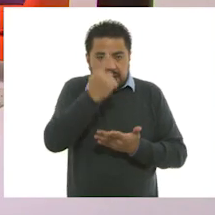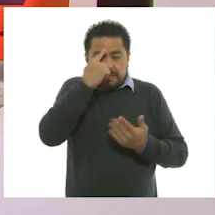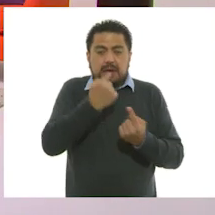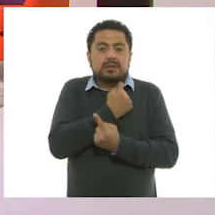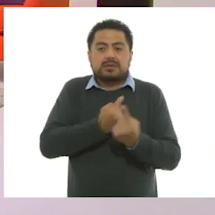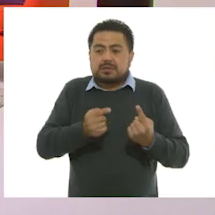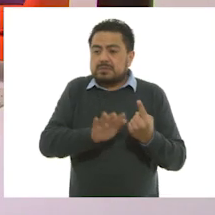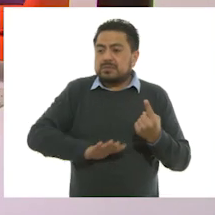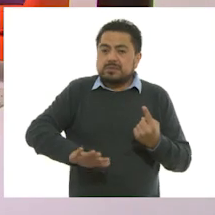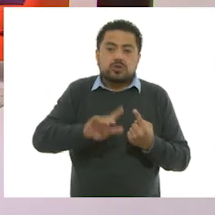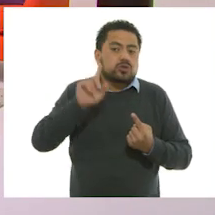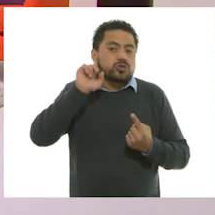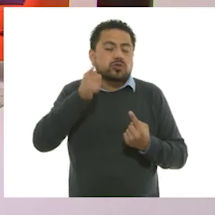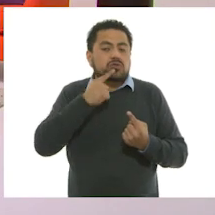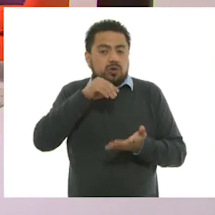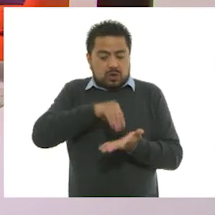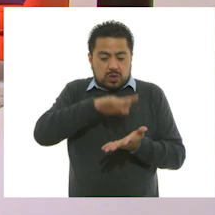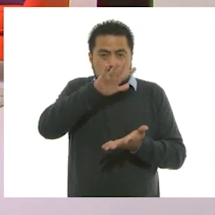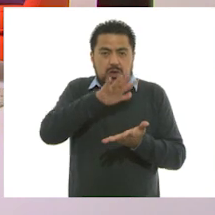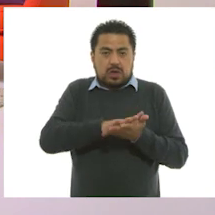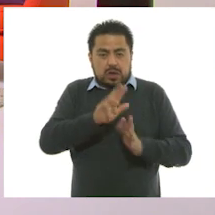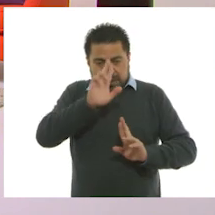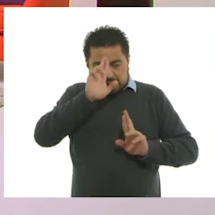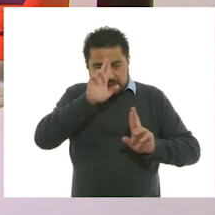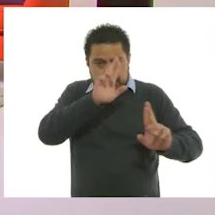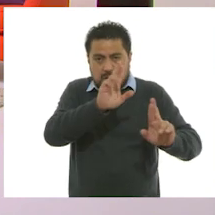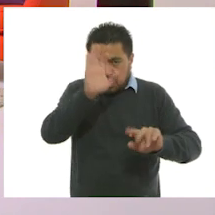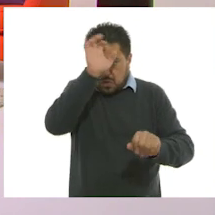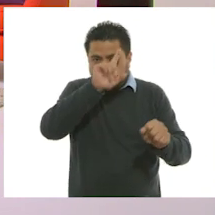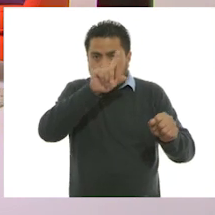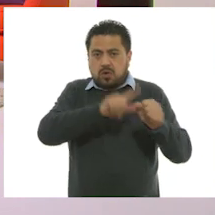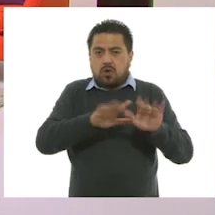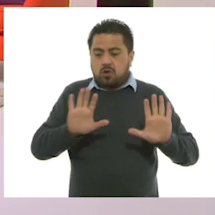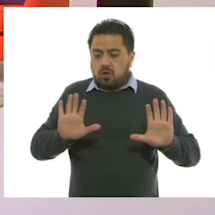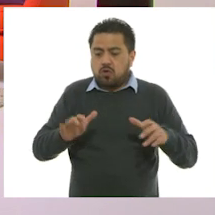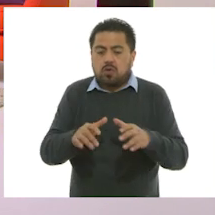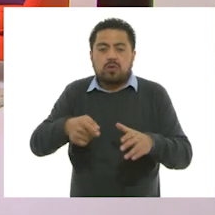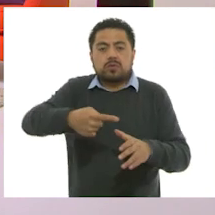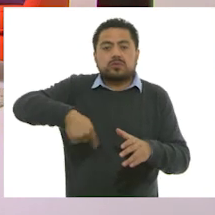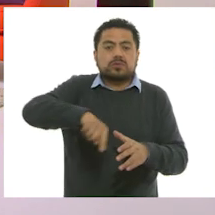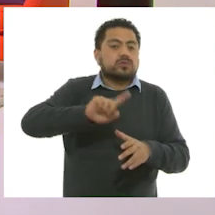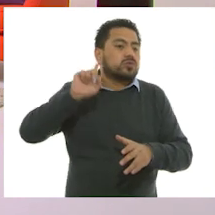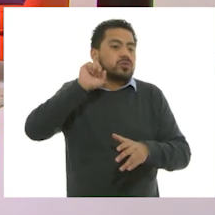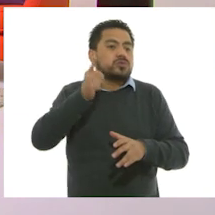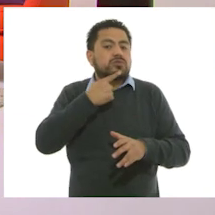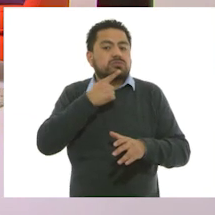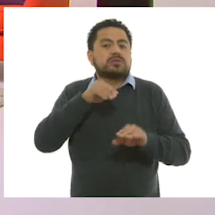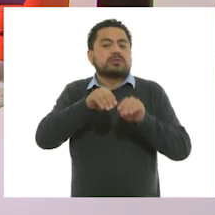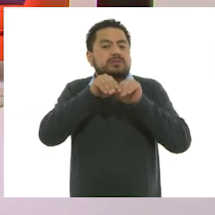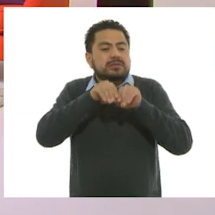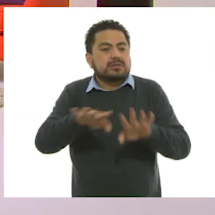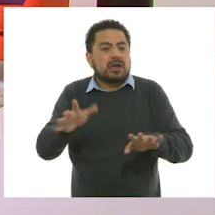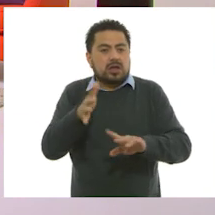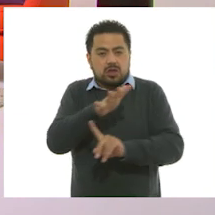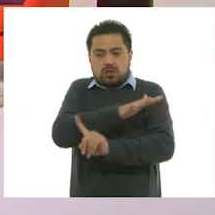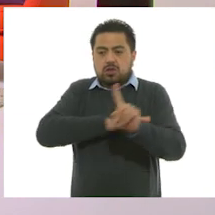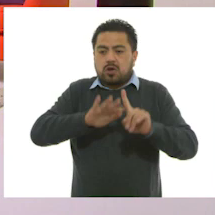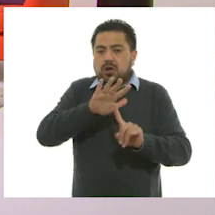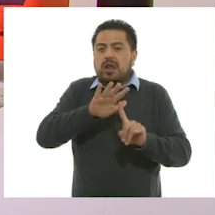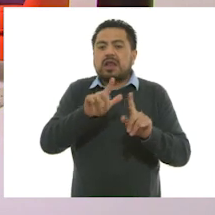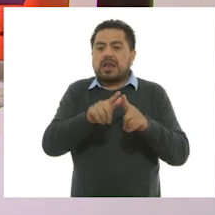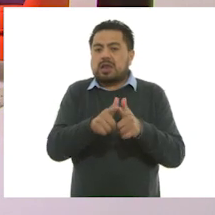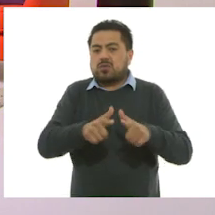niñas y niños sordos contempla el respeto por la cultura de la comunidad sorda e implementa un entorno